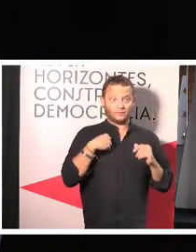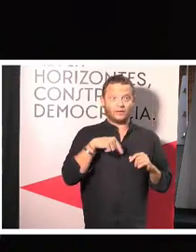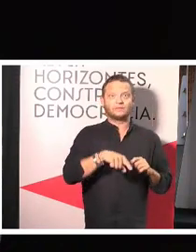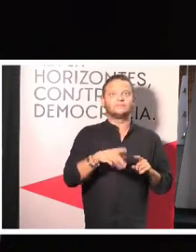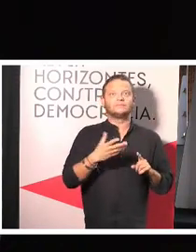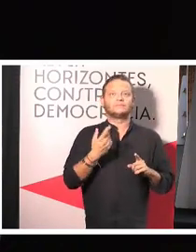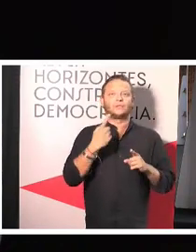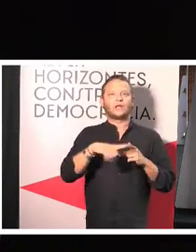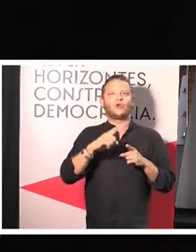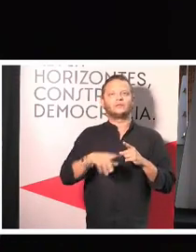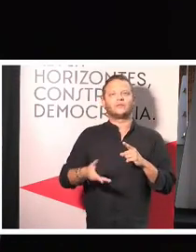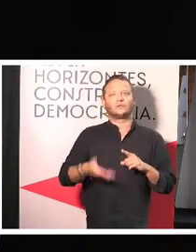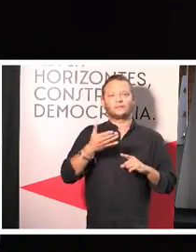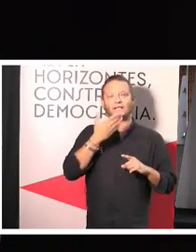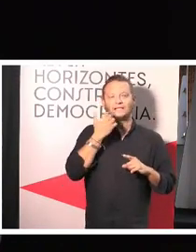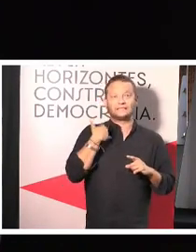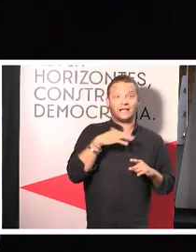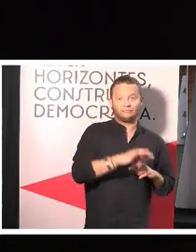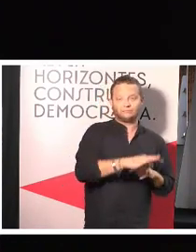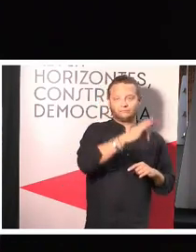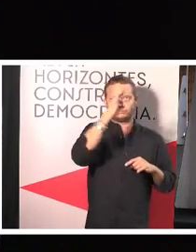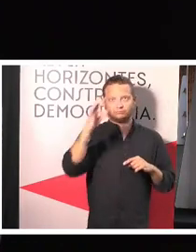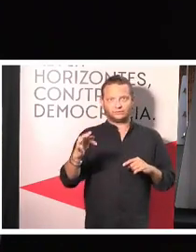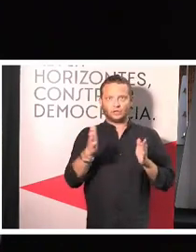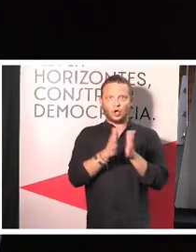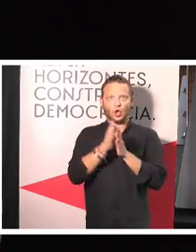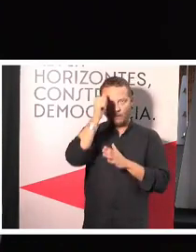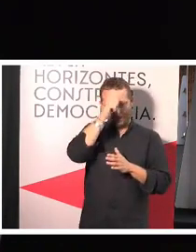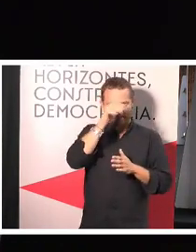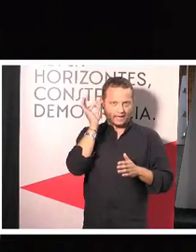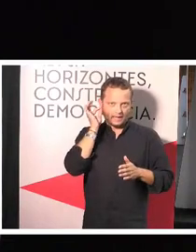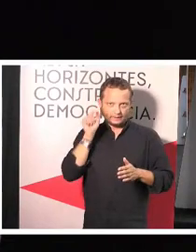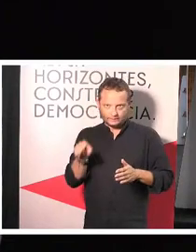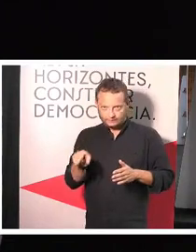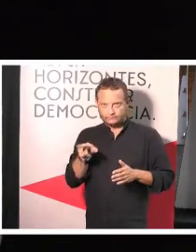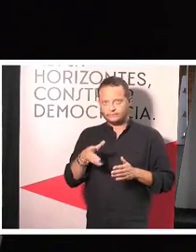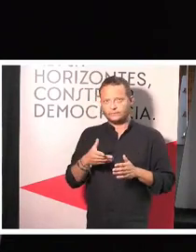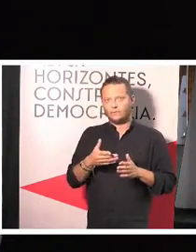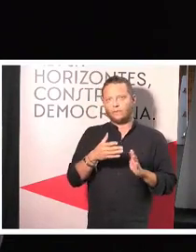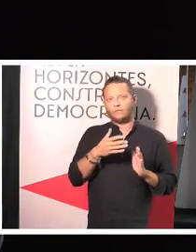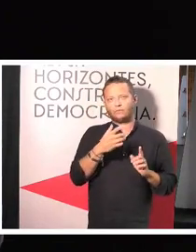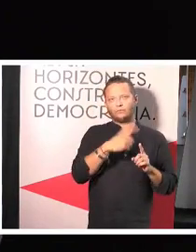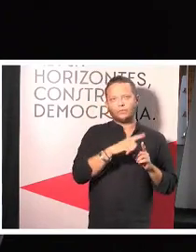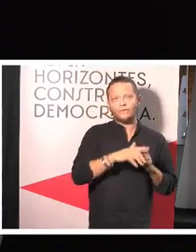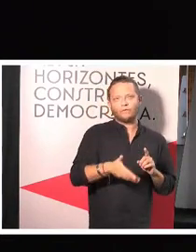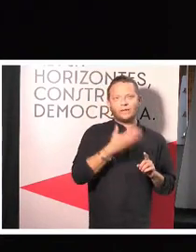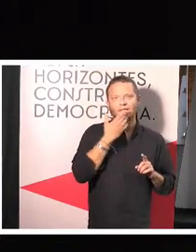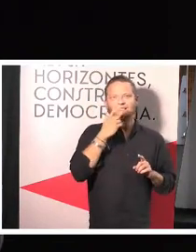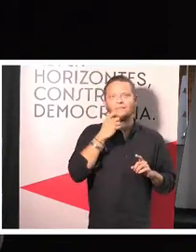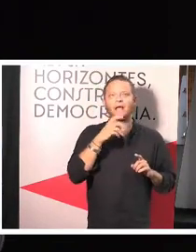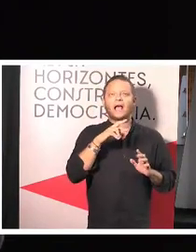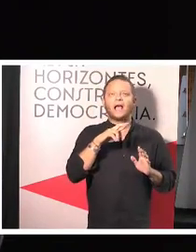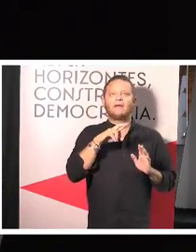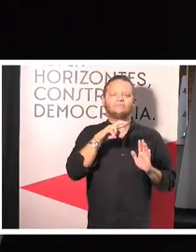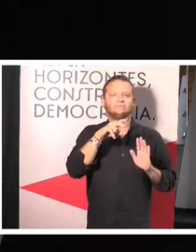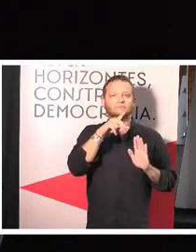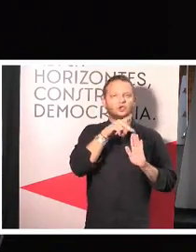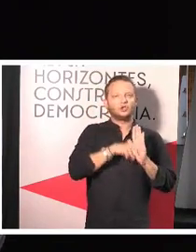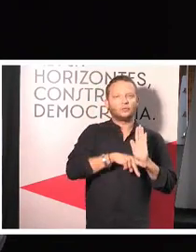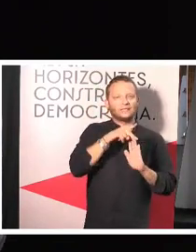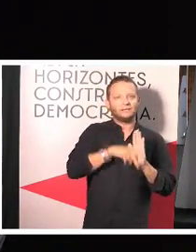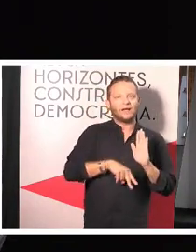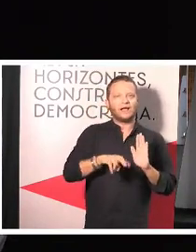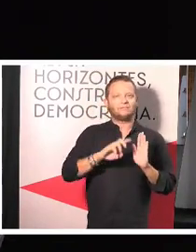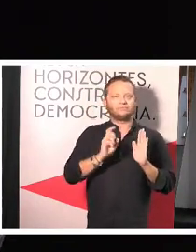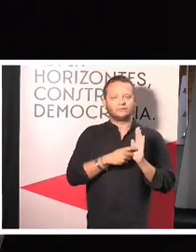factor fundamental, y con esto ya voy a dar paso a las compañeras y compañeros, que tiene que ver con la regulación de esos mercados y, por